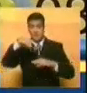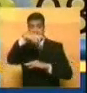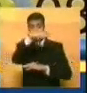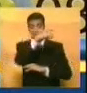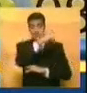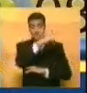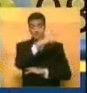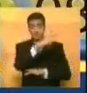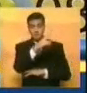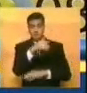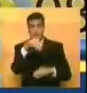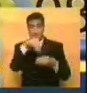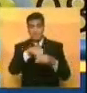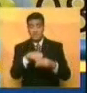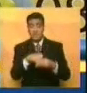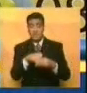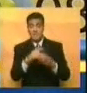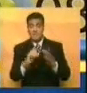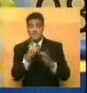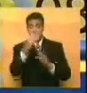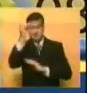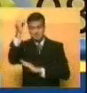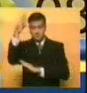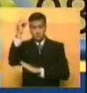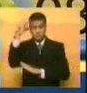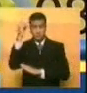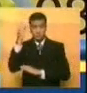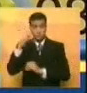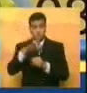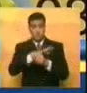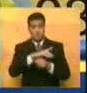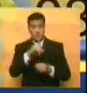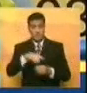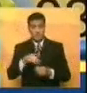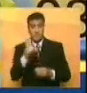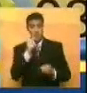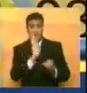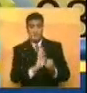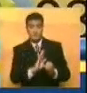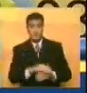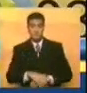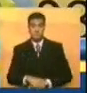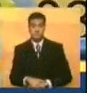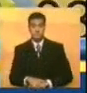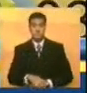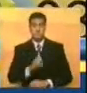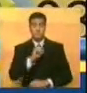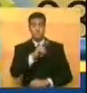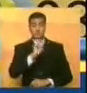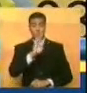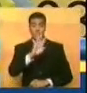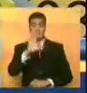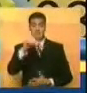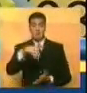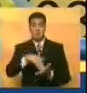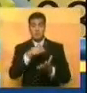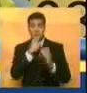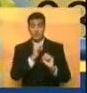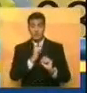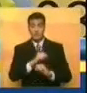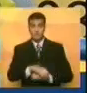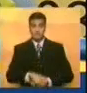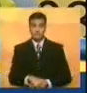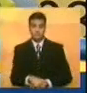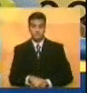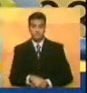entrada principal, colocación de lámparas y tapas de los bajantes de la basura por un monto de 245 mil bolívares